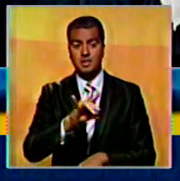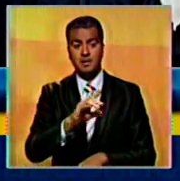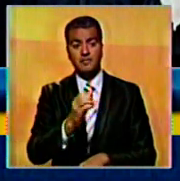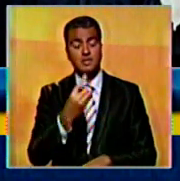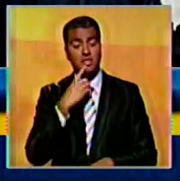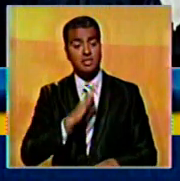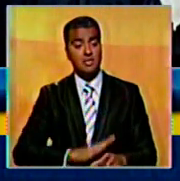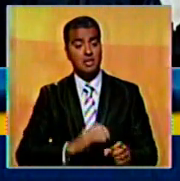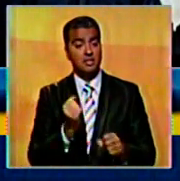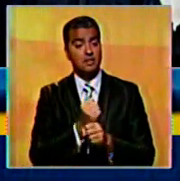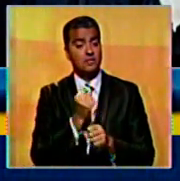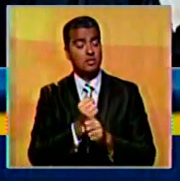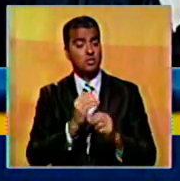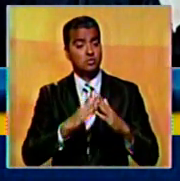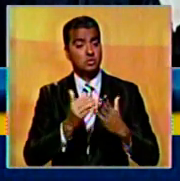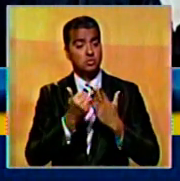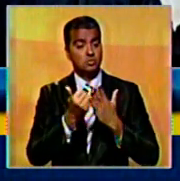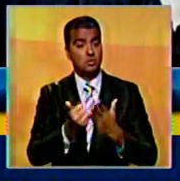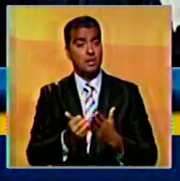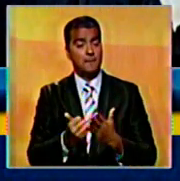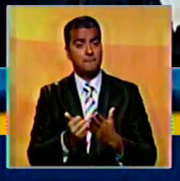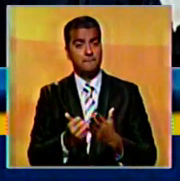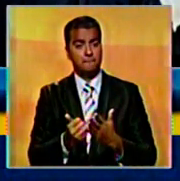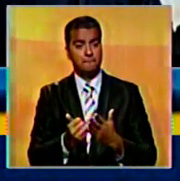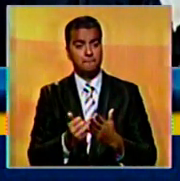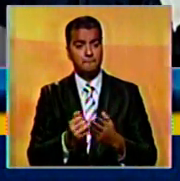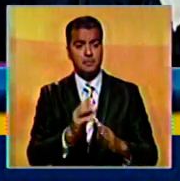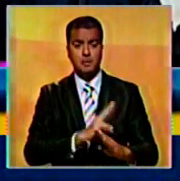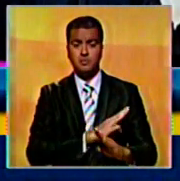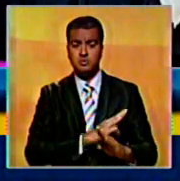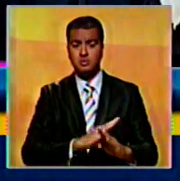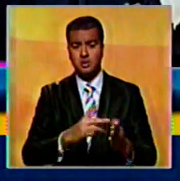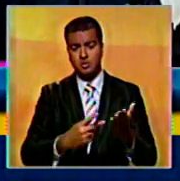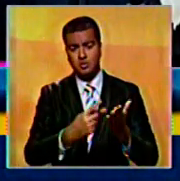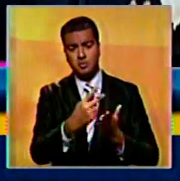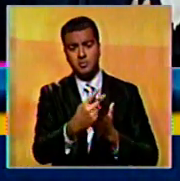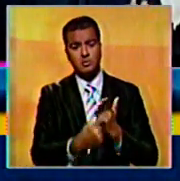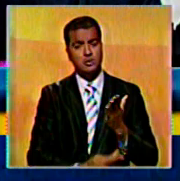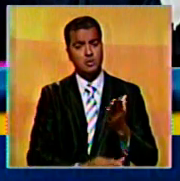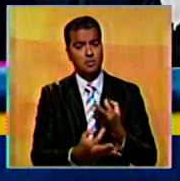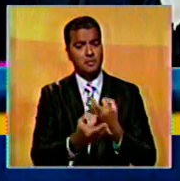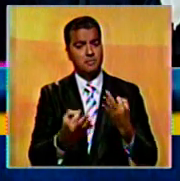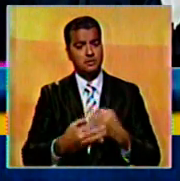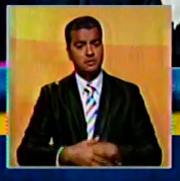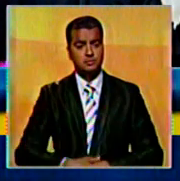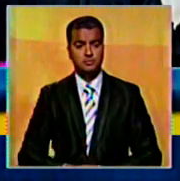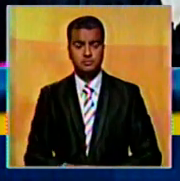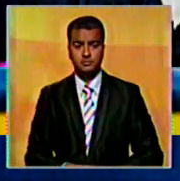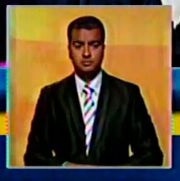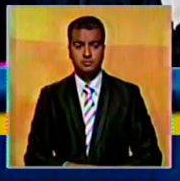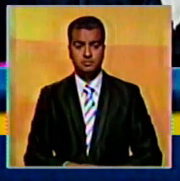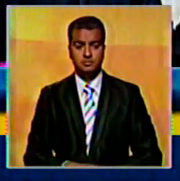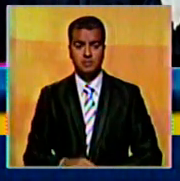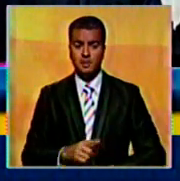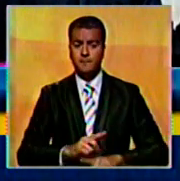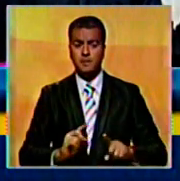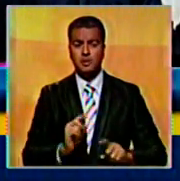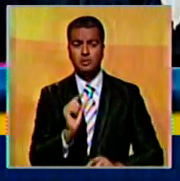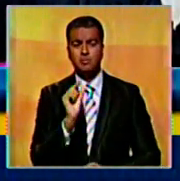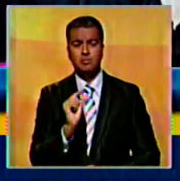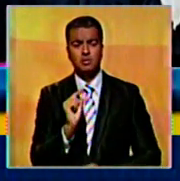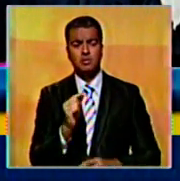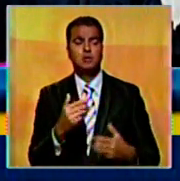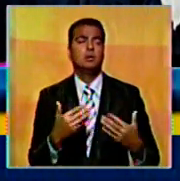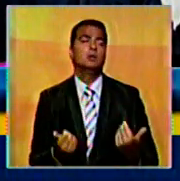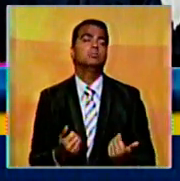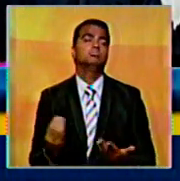de trabajo con todos sus asesores musicales y le están proponiendo un proyecto maravilloso, ¿sabes? Pero David, que está un poco cansado